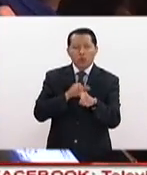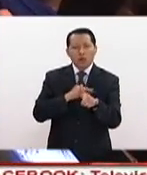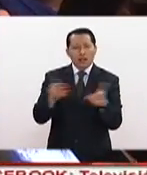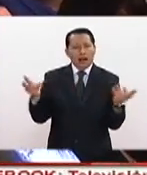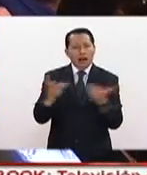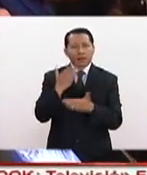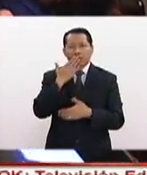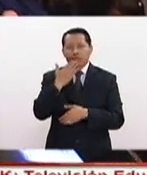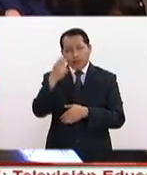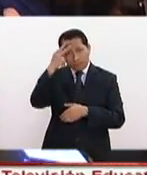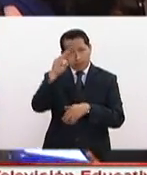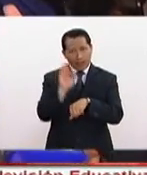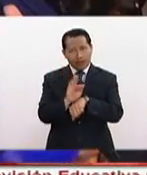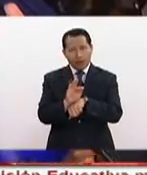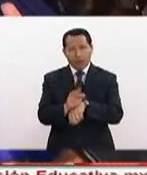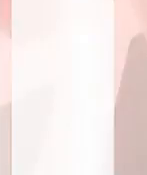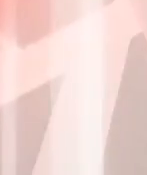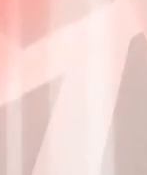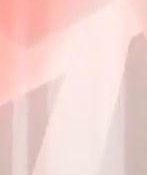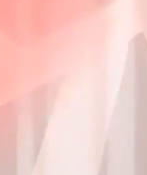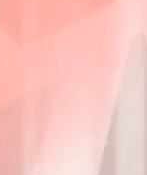frutos para los mexicanos.